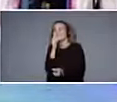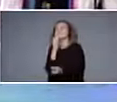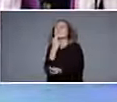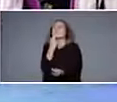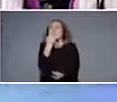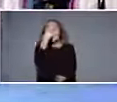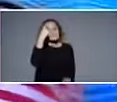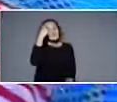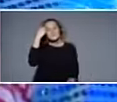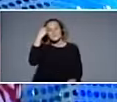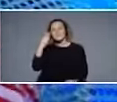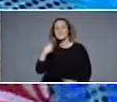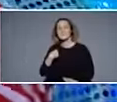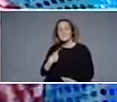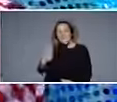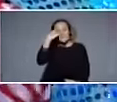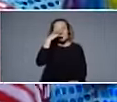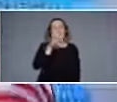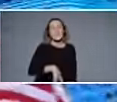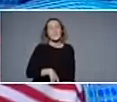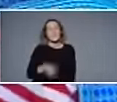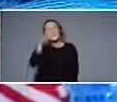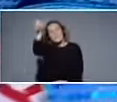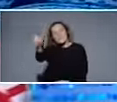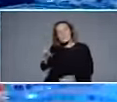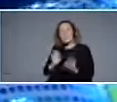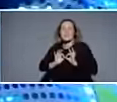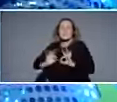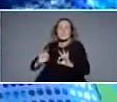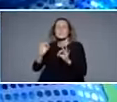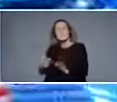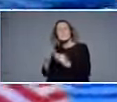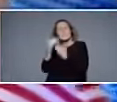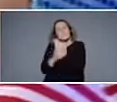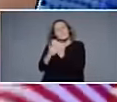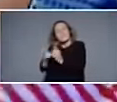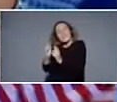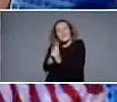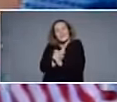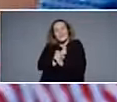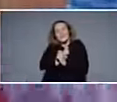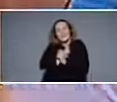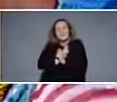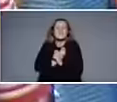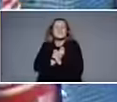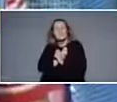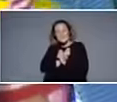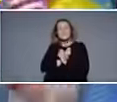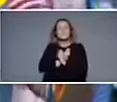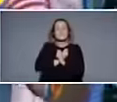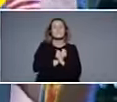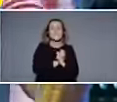matices. Me viene a la mente ese alguien que siempre me dio cariño. Ese alguien